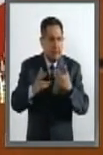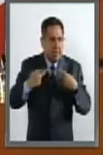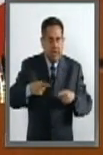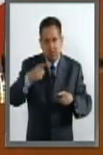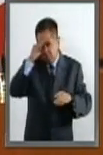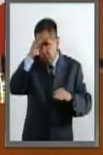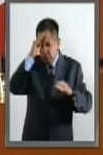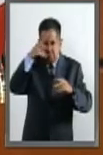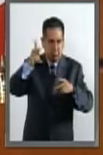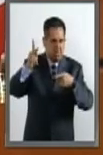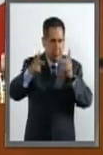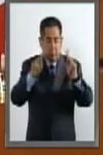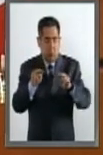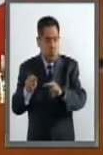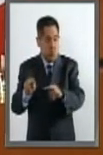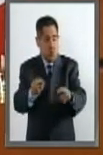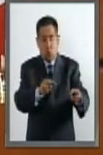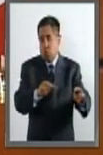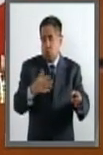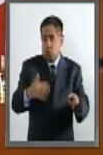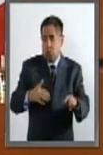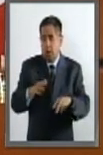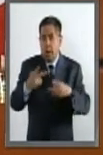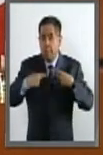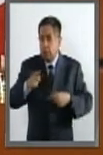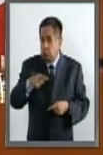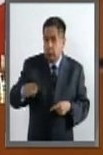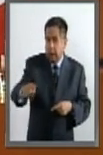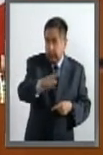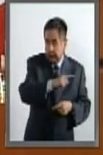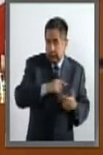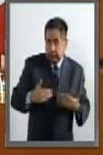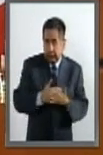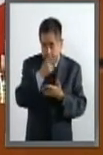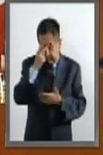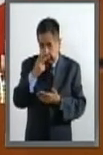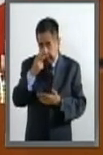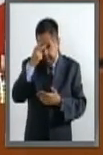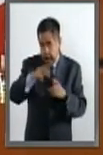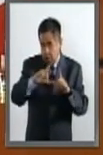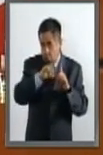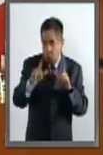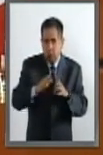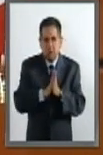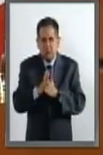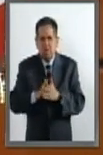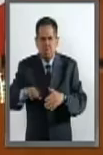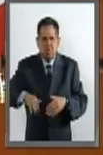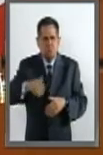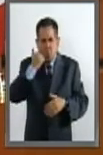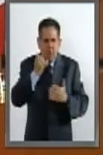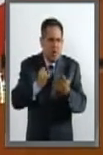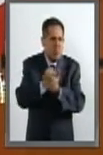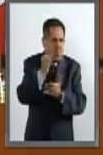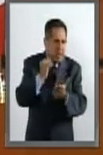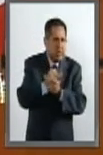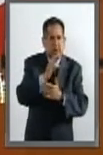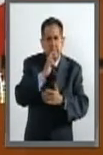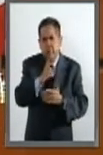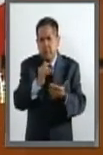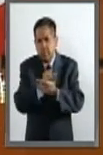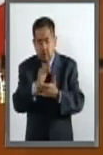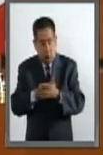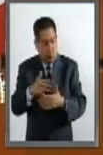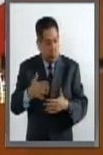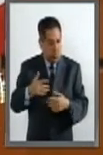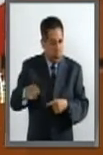crítica. Ciudadanos más interesados en la toma de decisiones públicas, así como nuevos retos